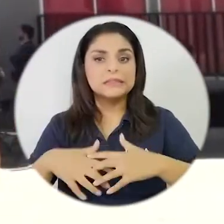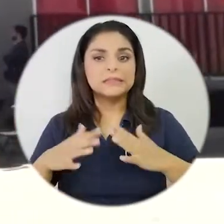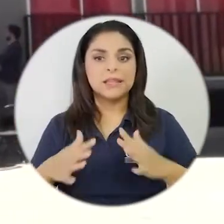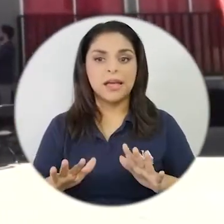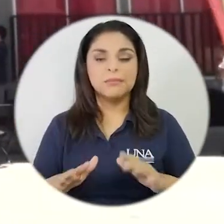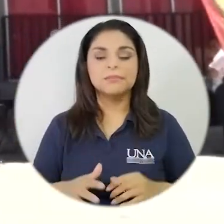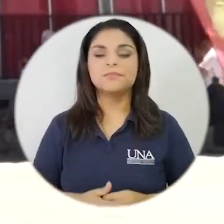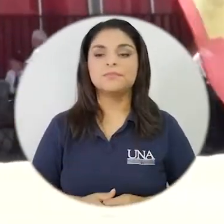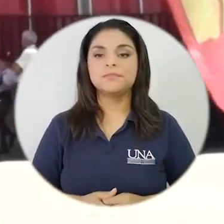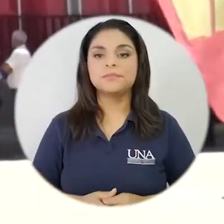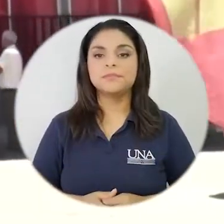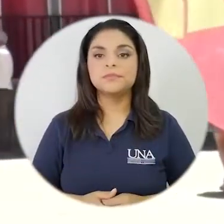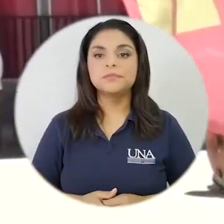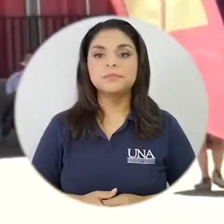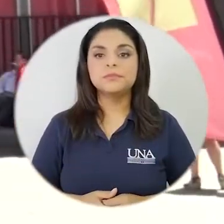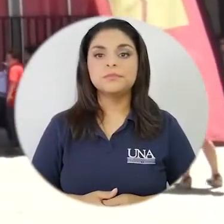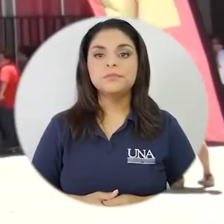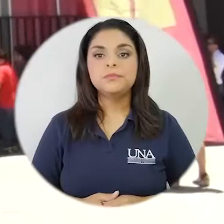ajustan.